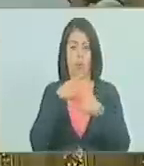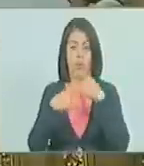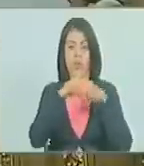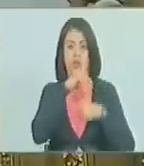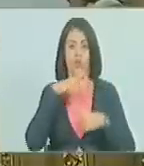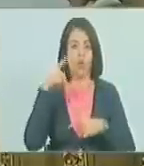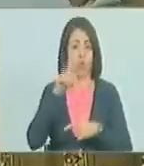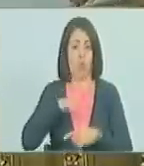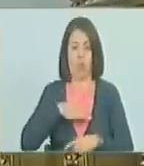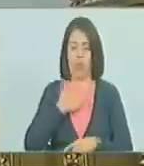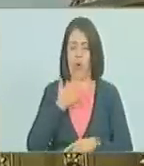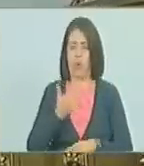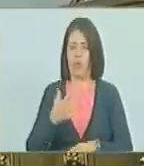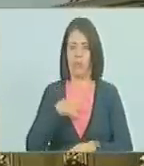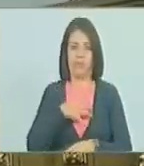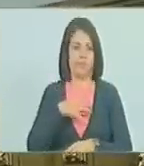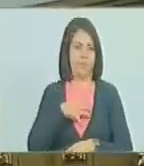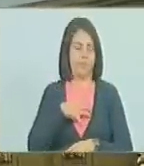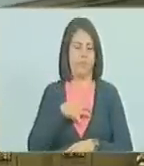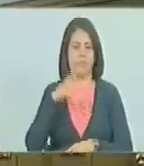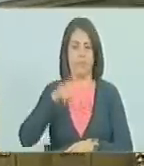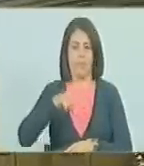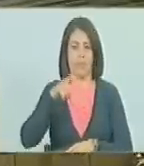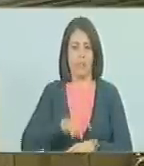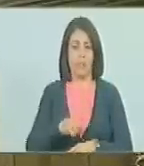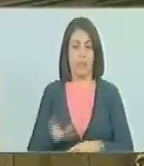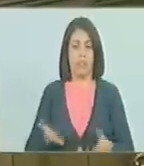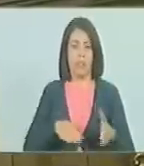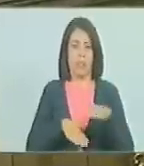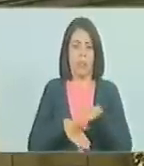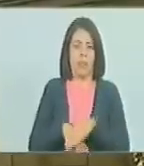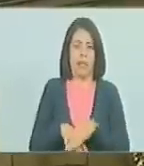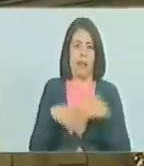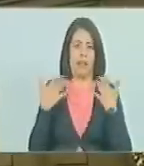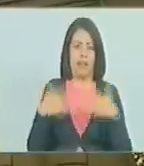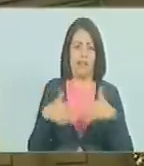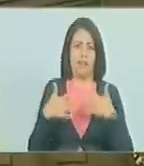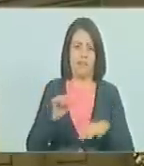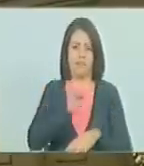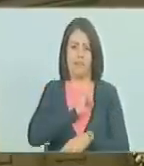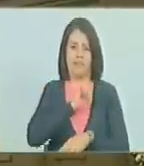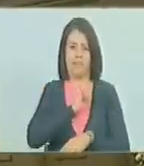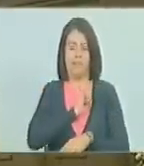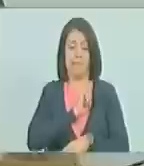dijo, no voy a poder, necesito unos pañales Securexa.